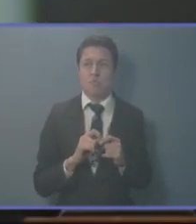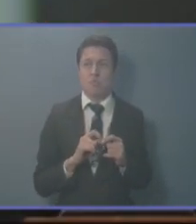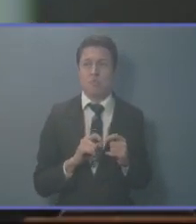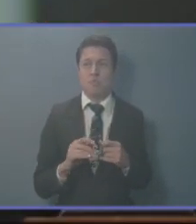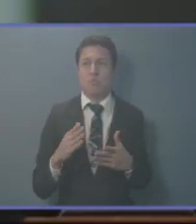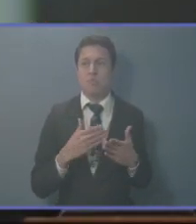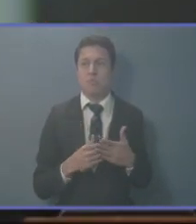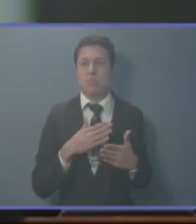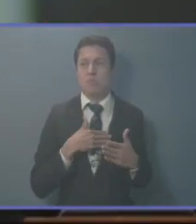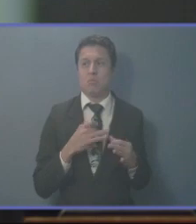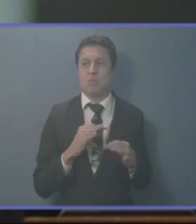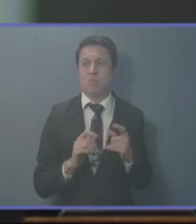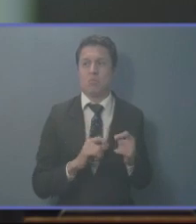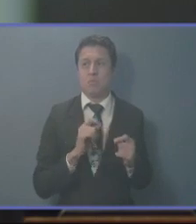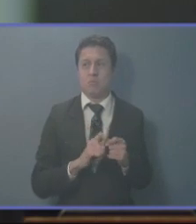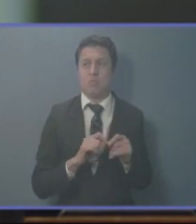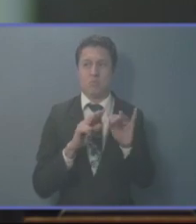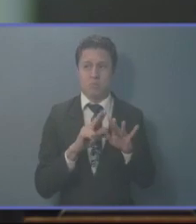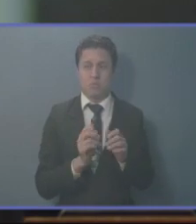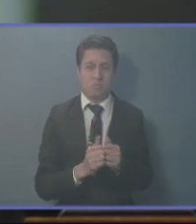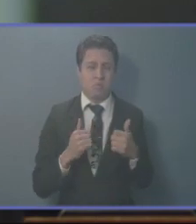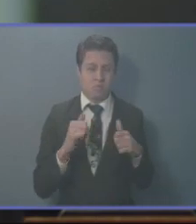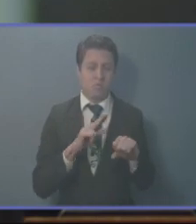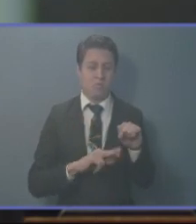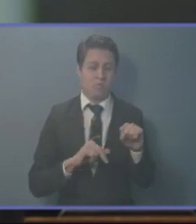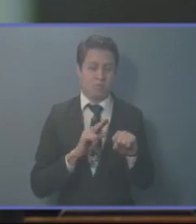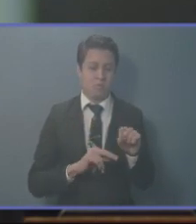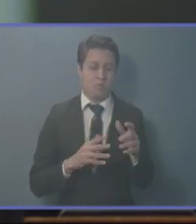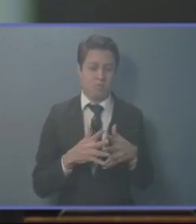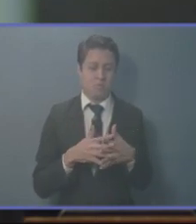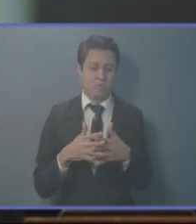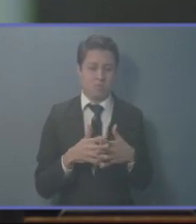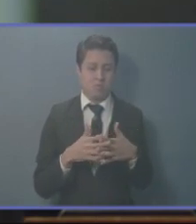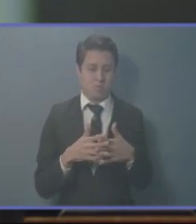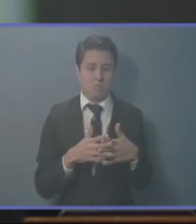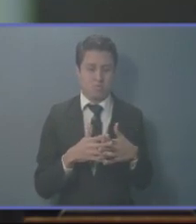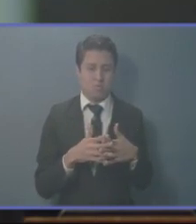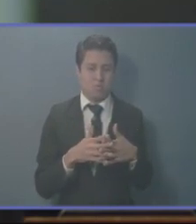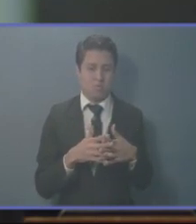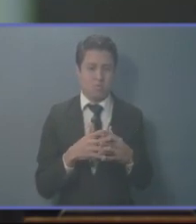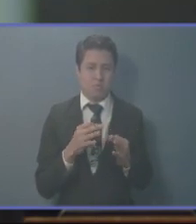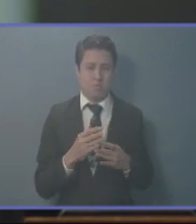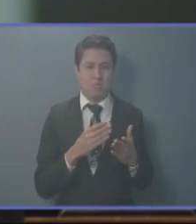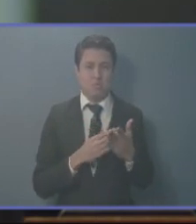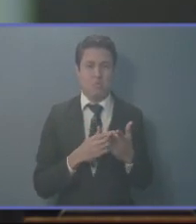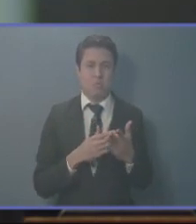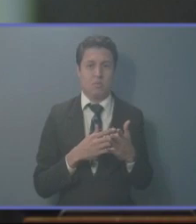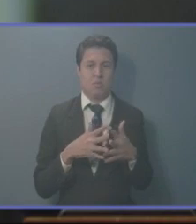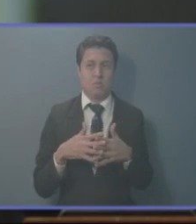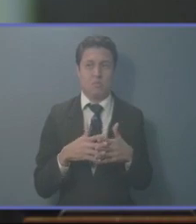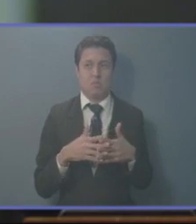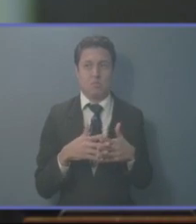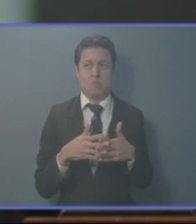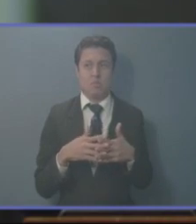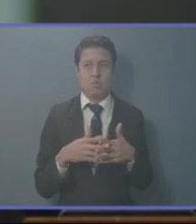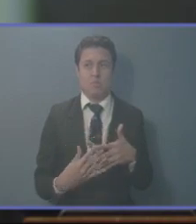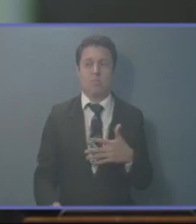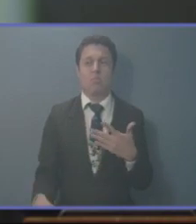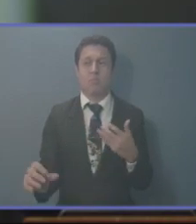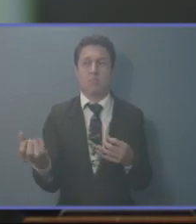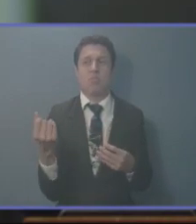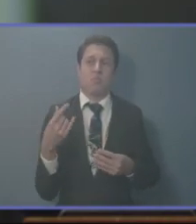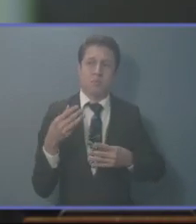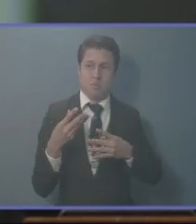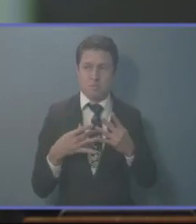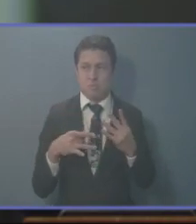por una cantidad igual o menor a $7 millones de los Estados Unidos de América. En el caso de las micro, pequeña y mediana empresas registradas como